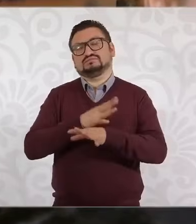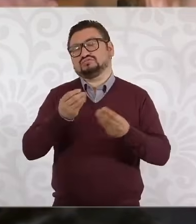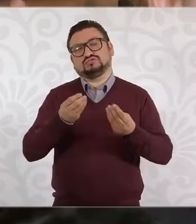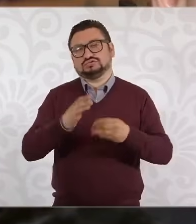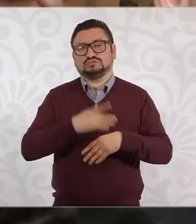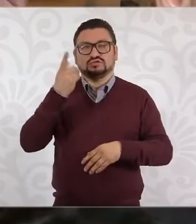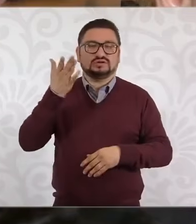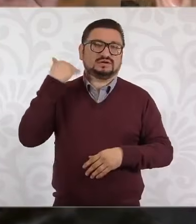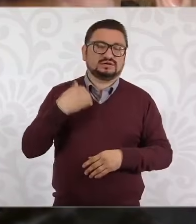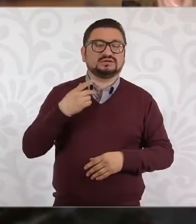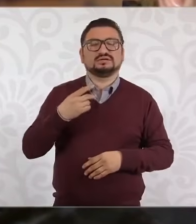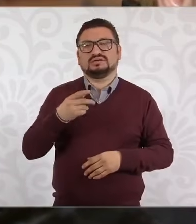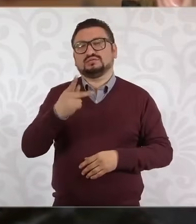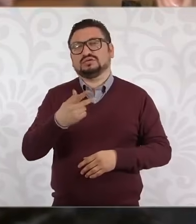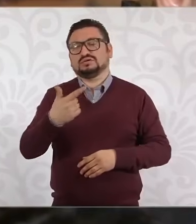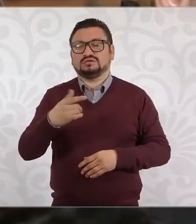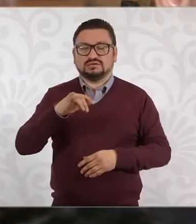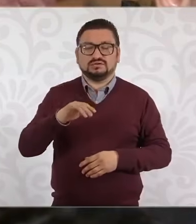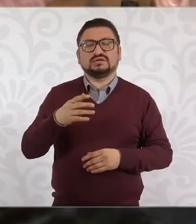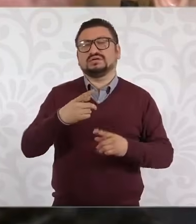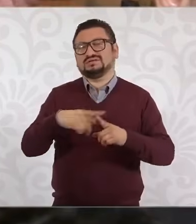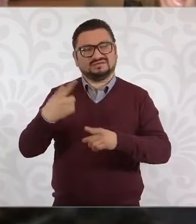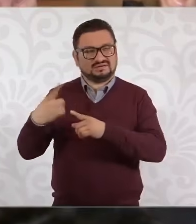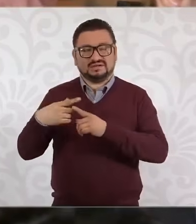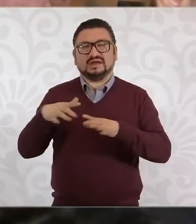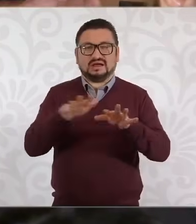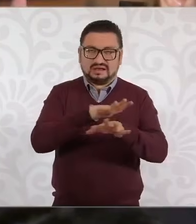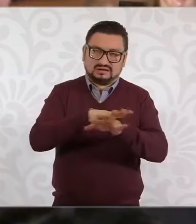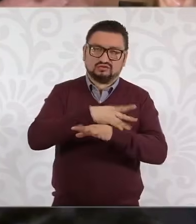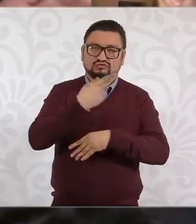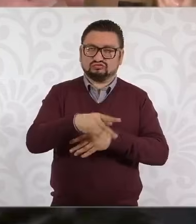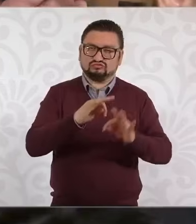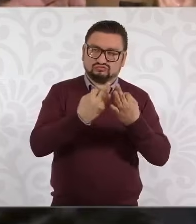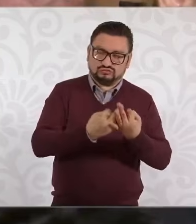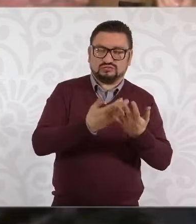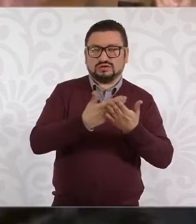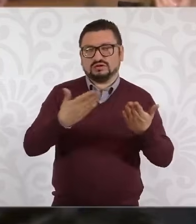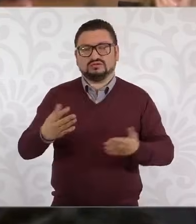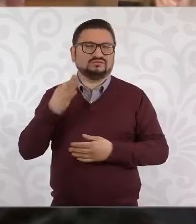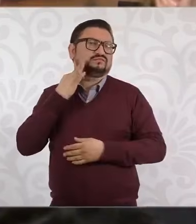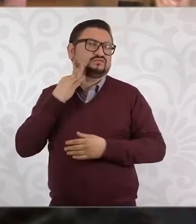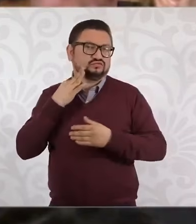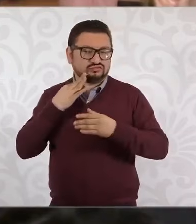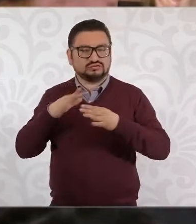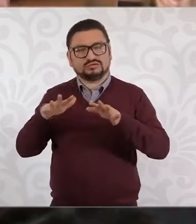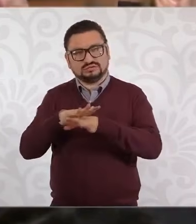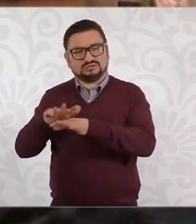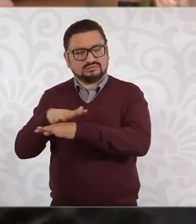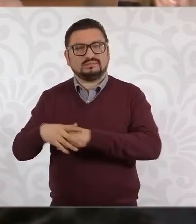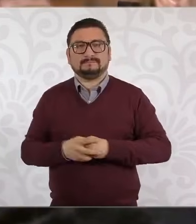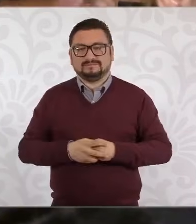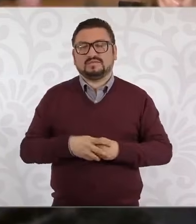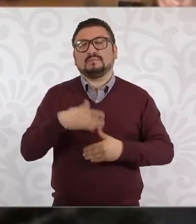la Procuraduría tenía la Policía Judicial, en fin, había una manera de trabajar para llevar el cumplimiento